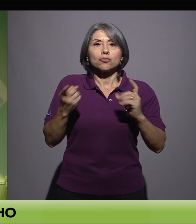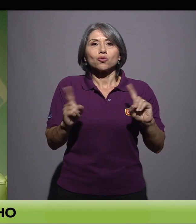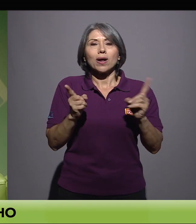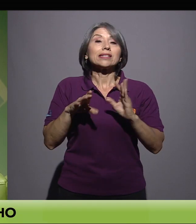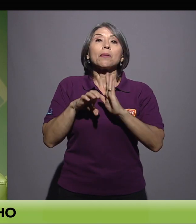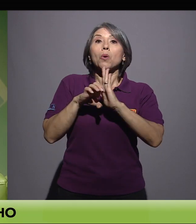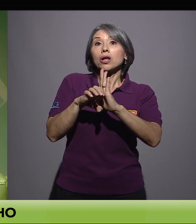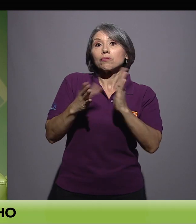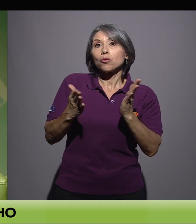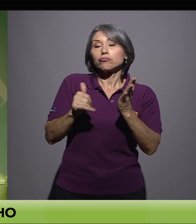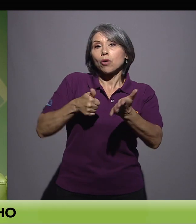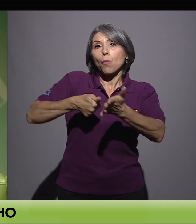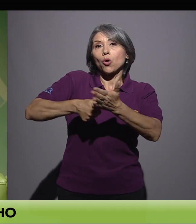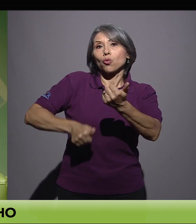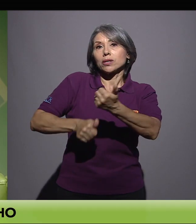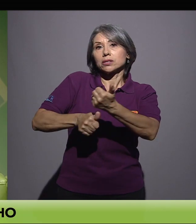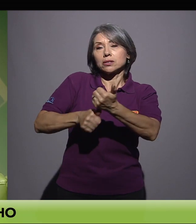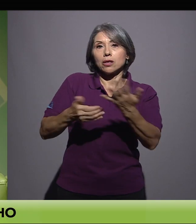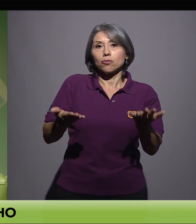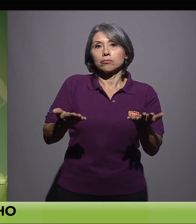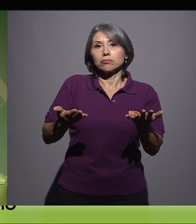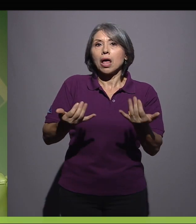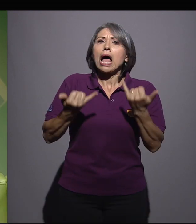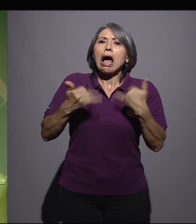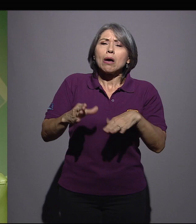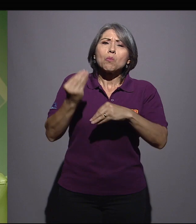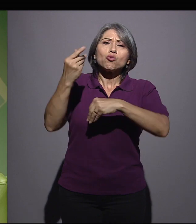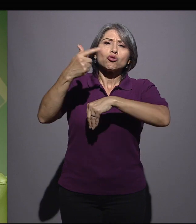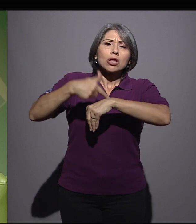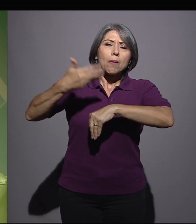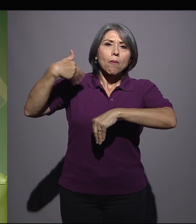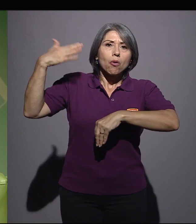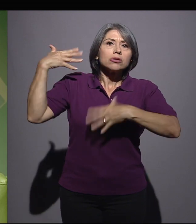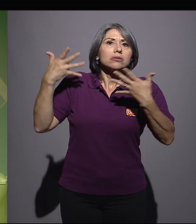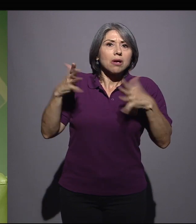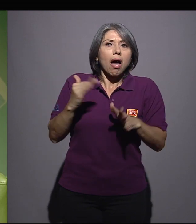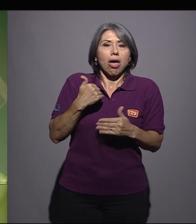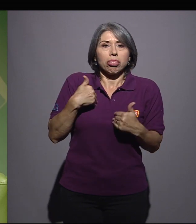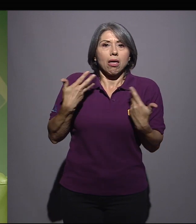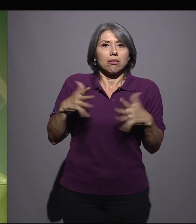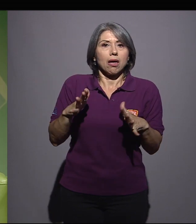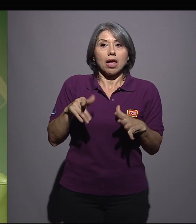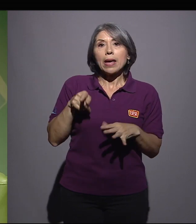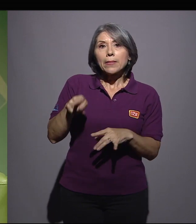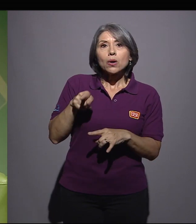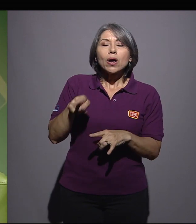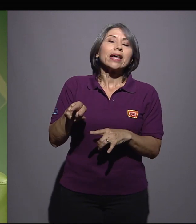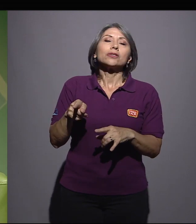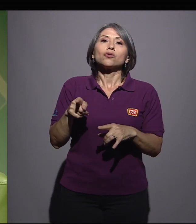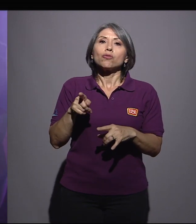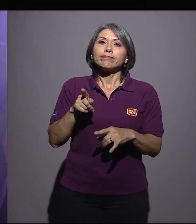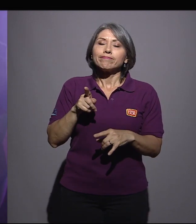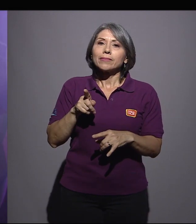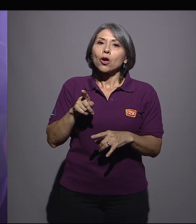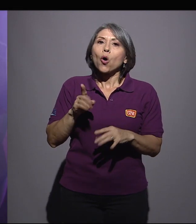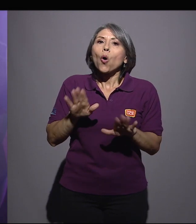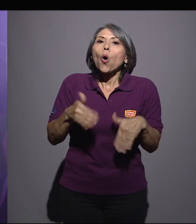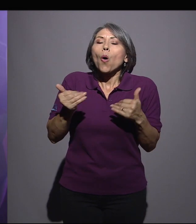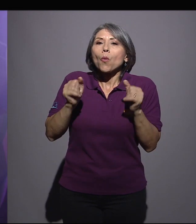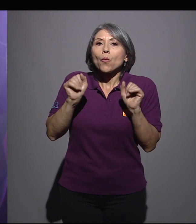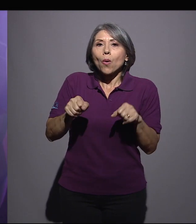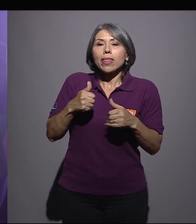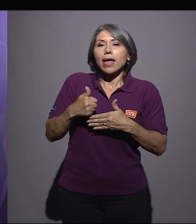voto asistido, que es un recurso que se cuenta hace mucho tiempo, cómo favorecer que esto sea una ayuda, ¿verdad? Y no